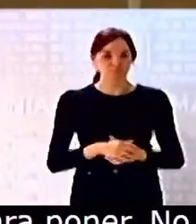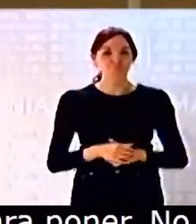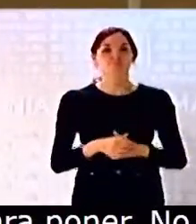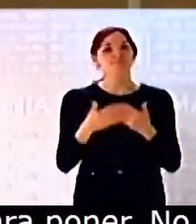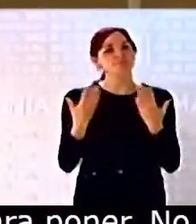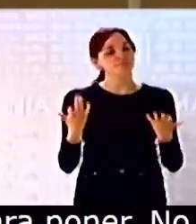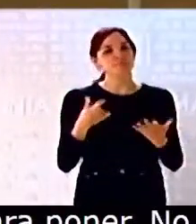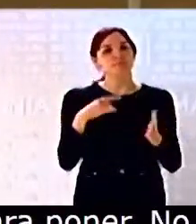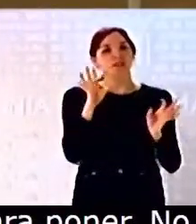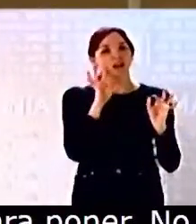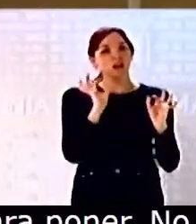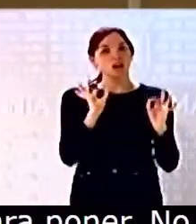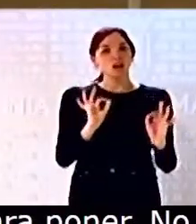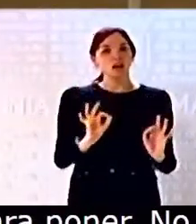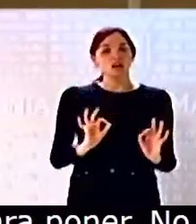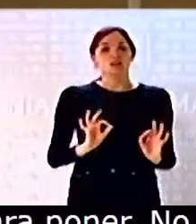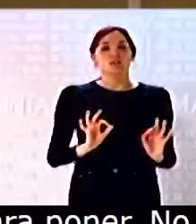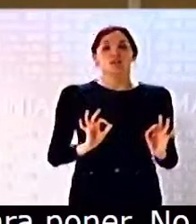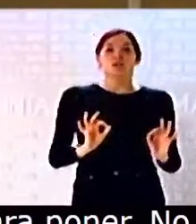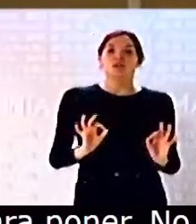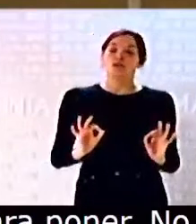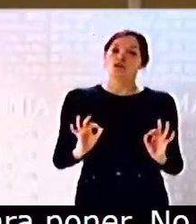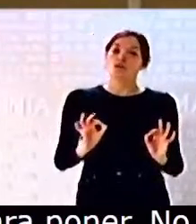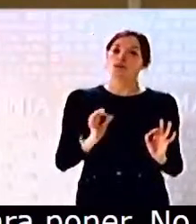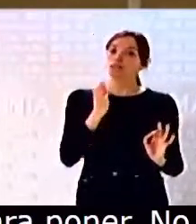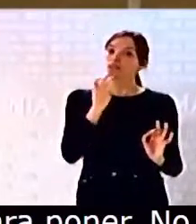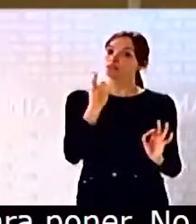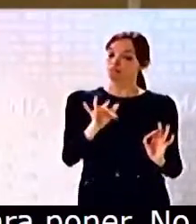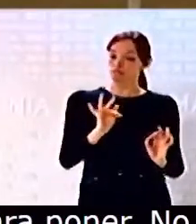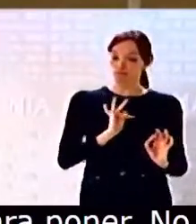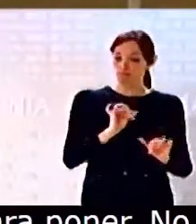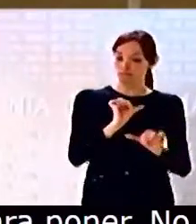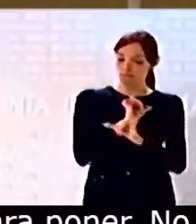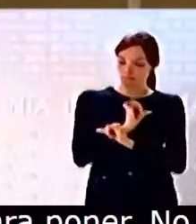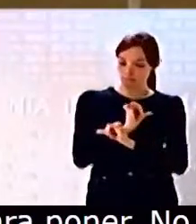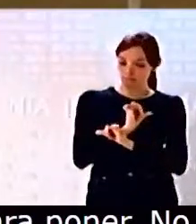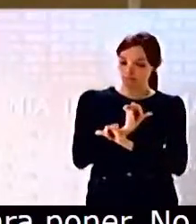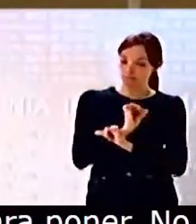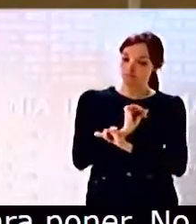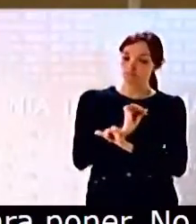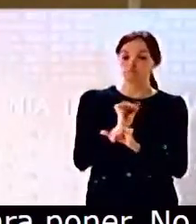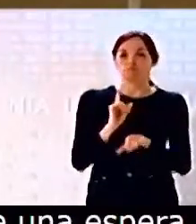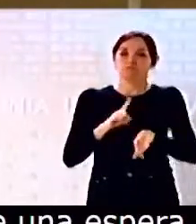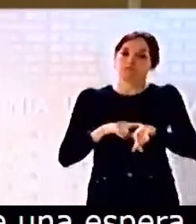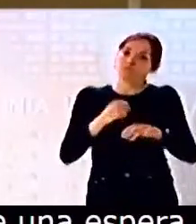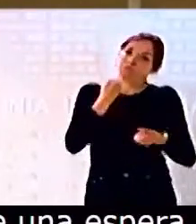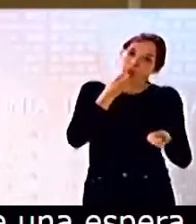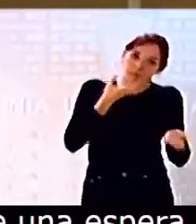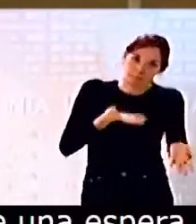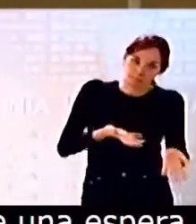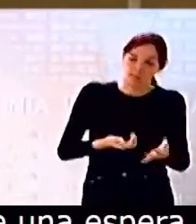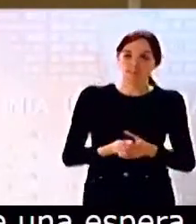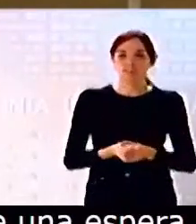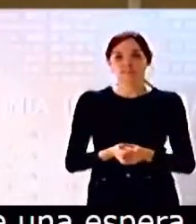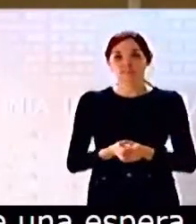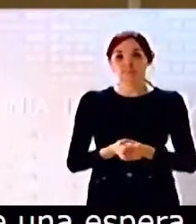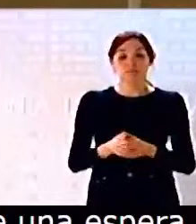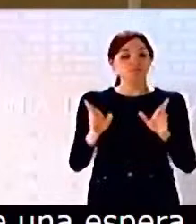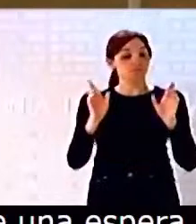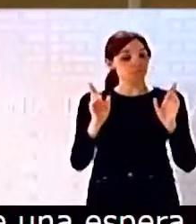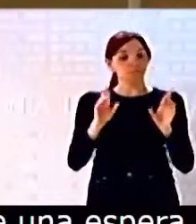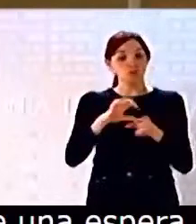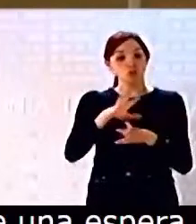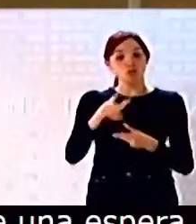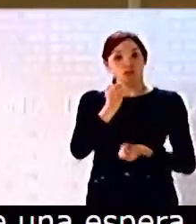Entonces yo creo que una espera razonable, con la buena noticia de que hay dosis para